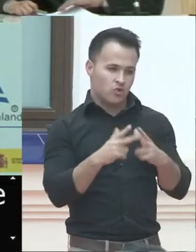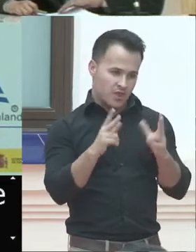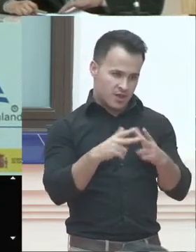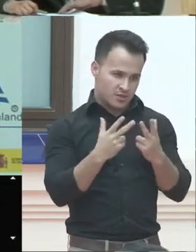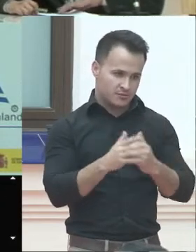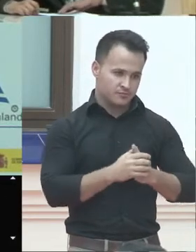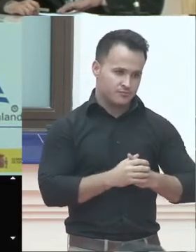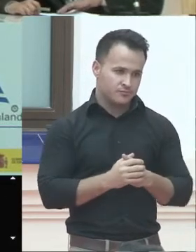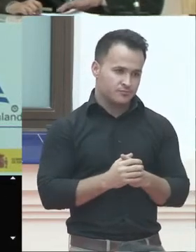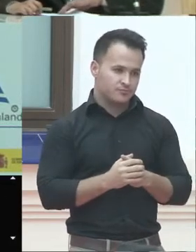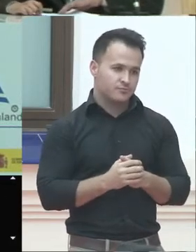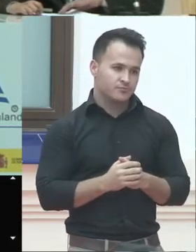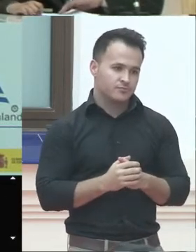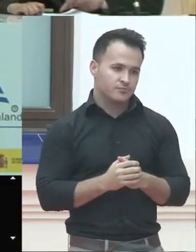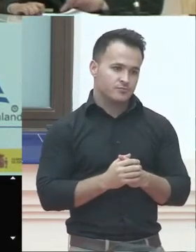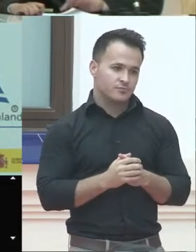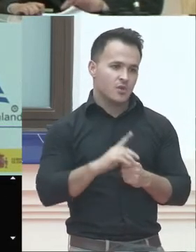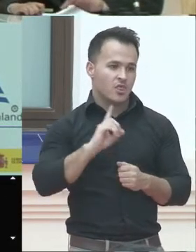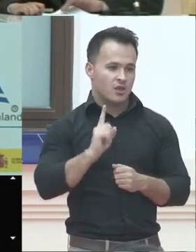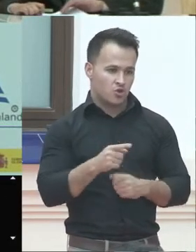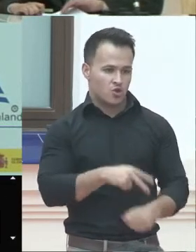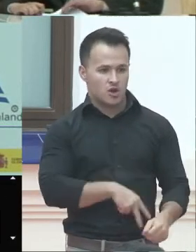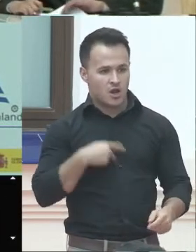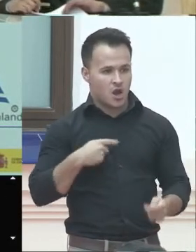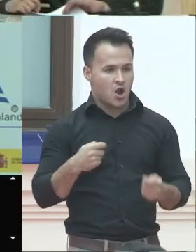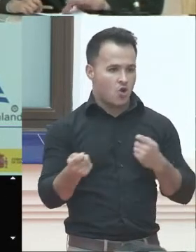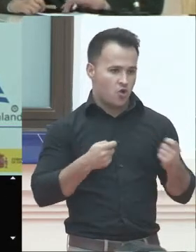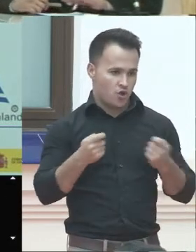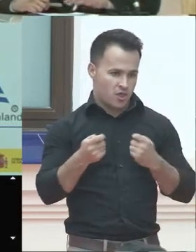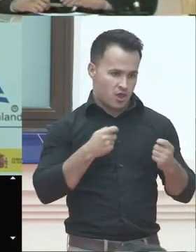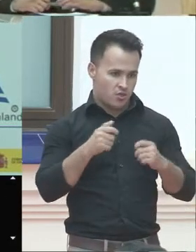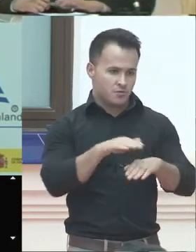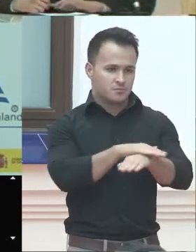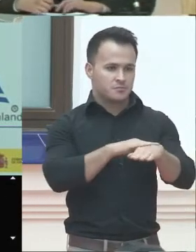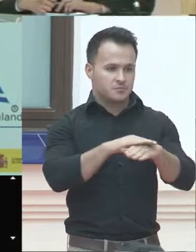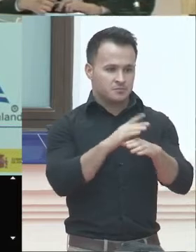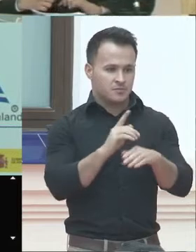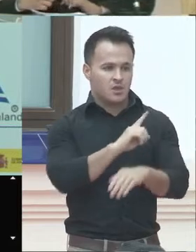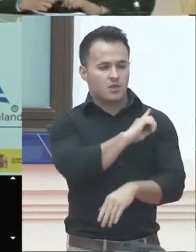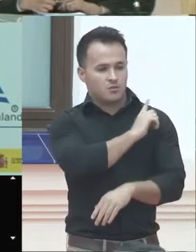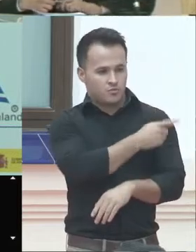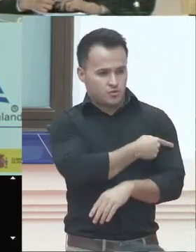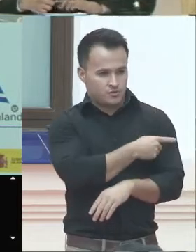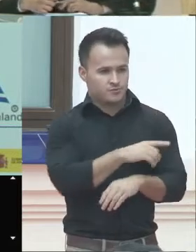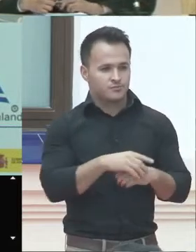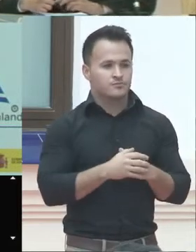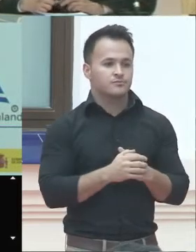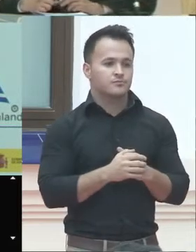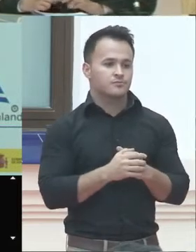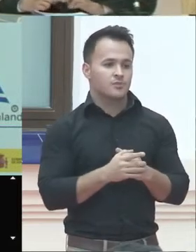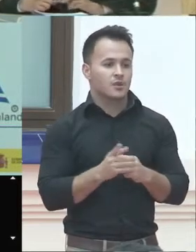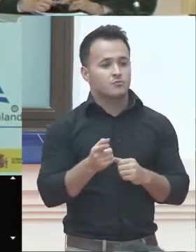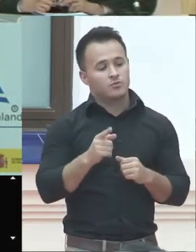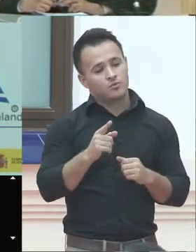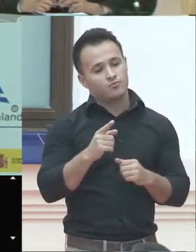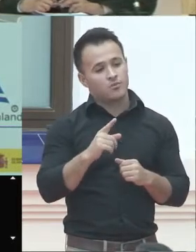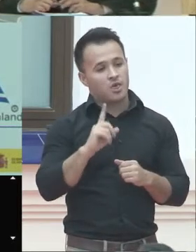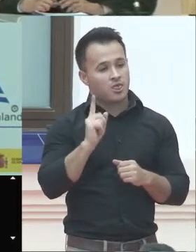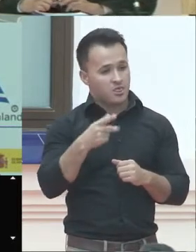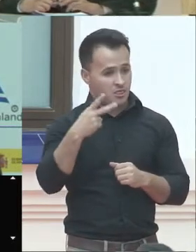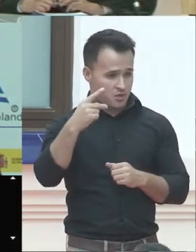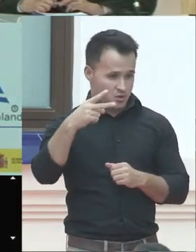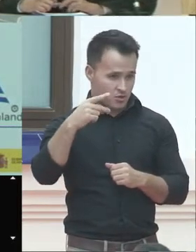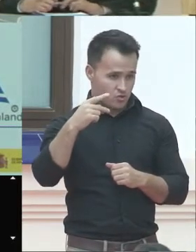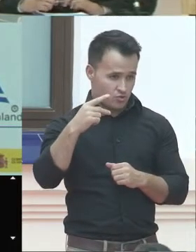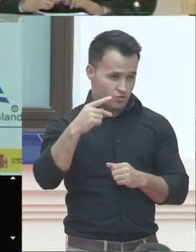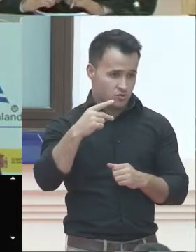de Coordinación de Políticas de Discapacidad en los Ministerios de Educación, Cultura y Deporte y Ministerio de Sanidad, y siendo actualmente, como he dicho, el director de accesibilidad en el